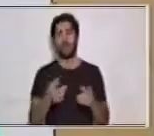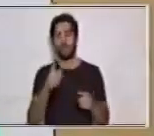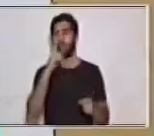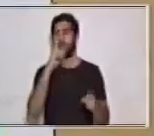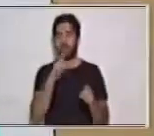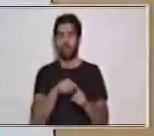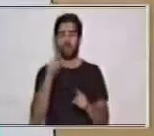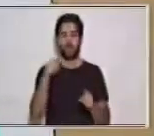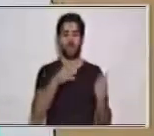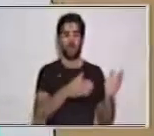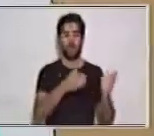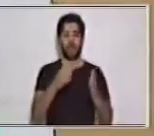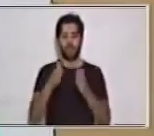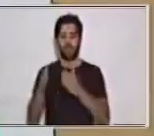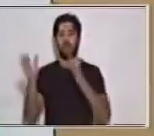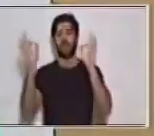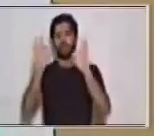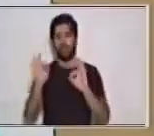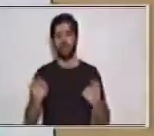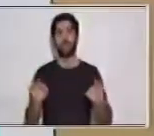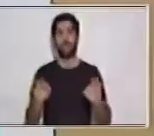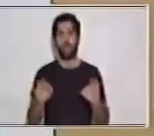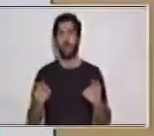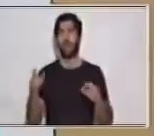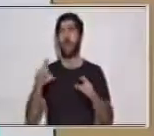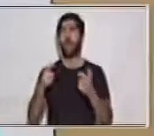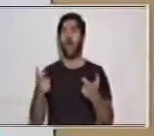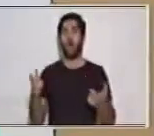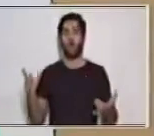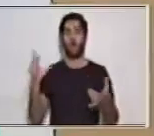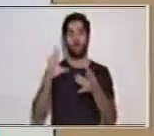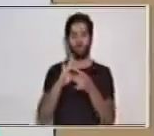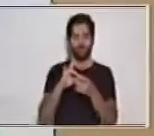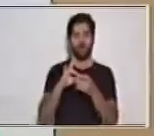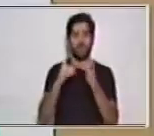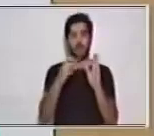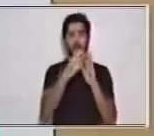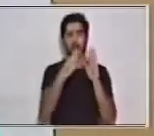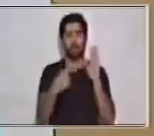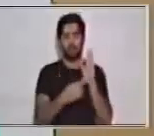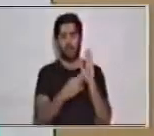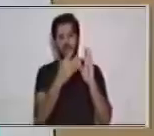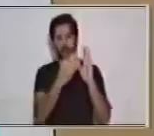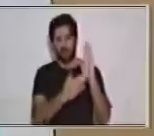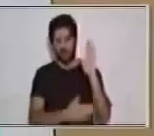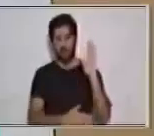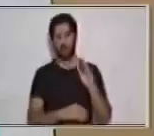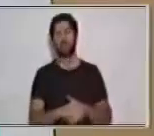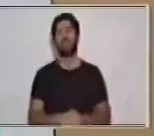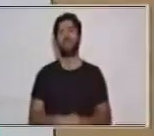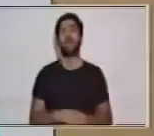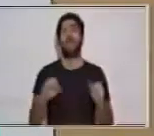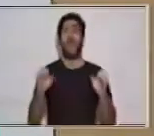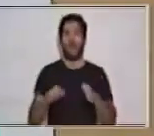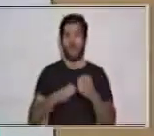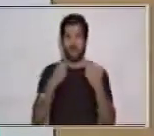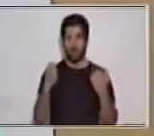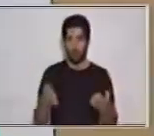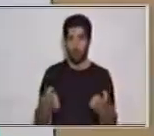parte de lo que corresponde a un conector de párrafo en el tipo temporalidad.